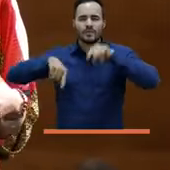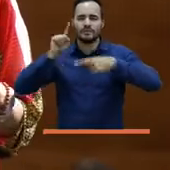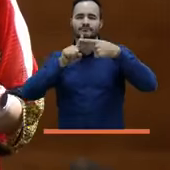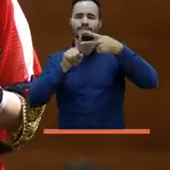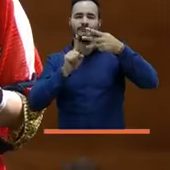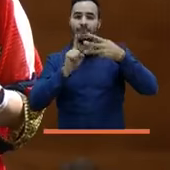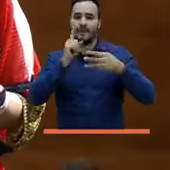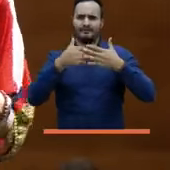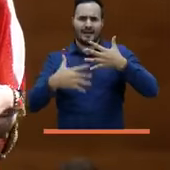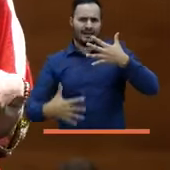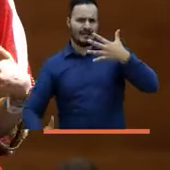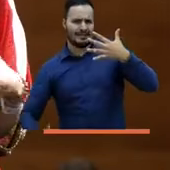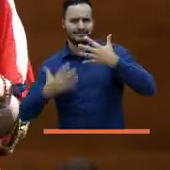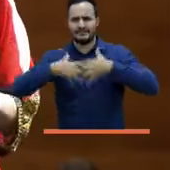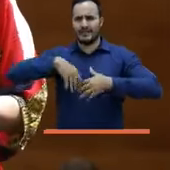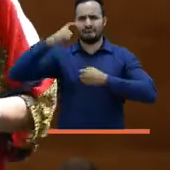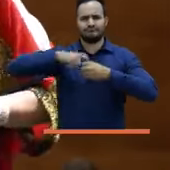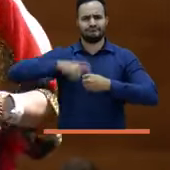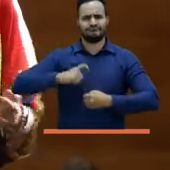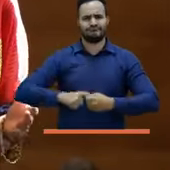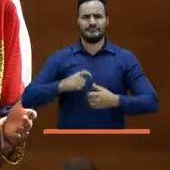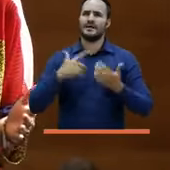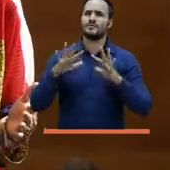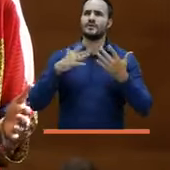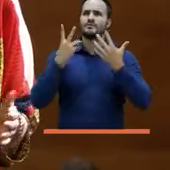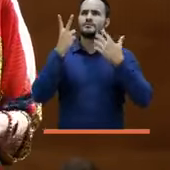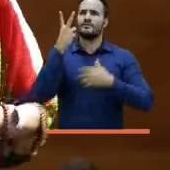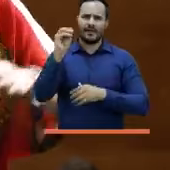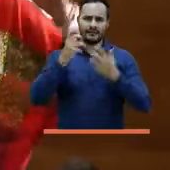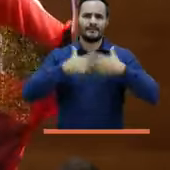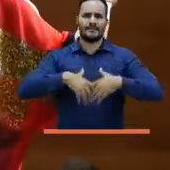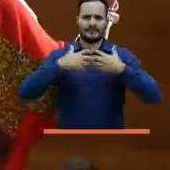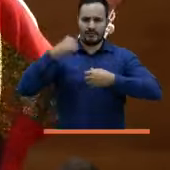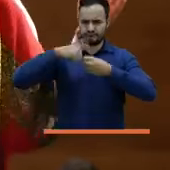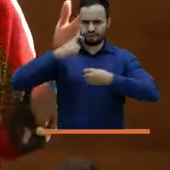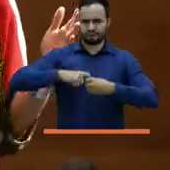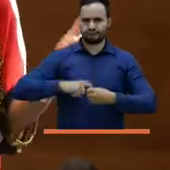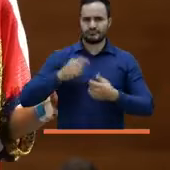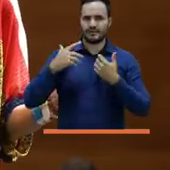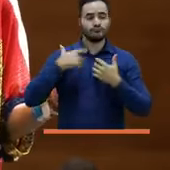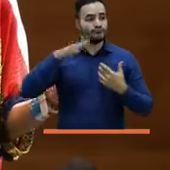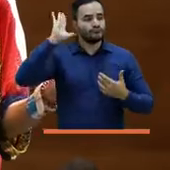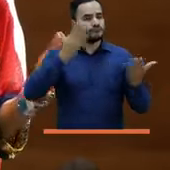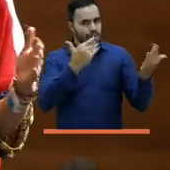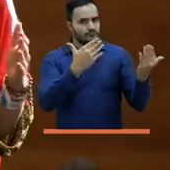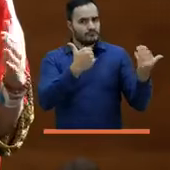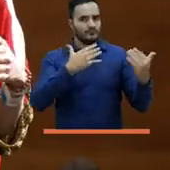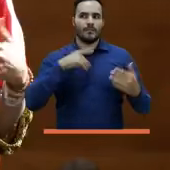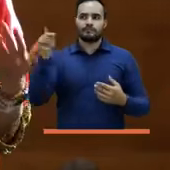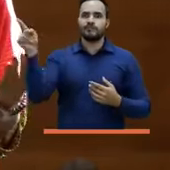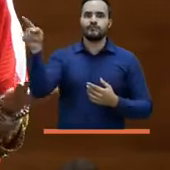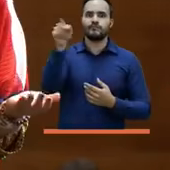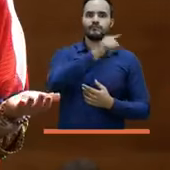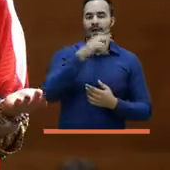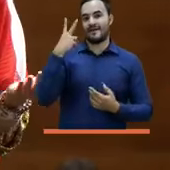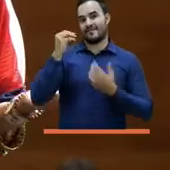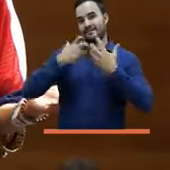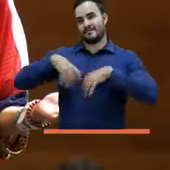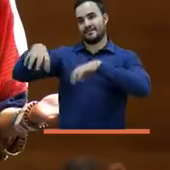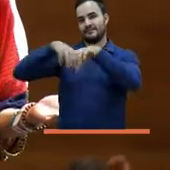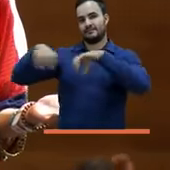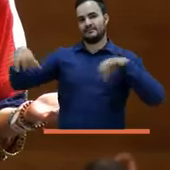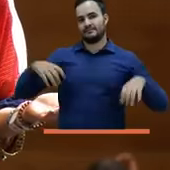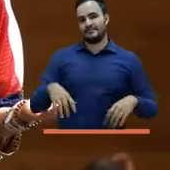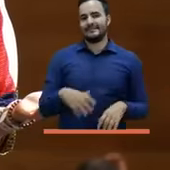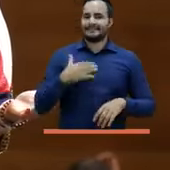pero de verdad hoy les puedo contar que son más de 20 empresas que han dicho yo quiero estoy interesado es cierto la